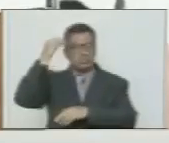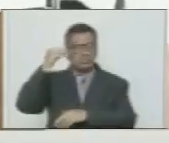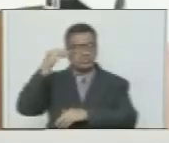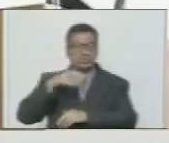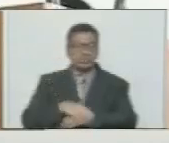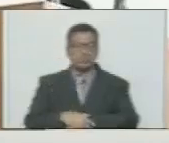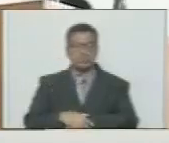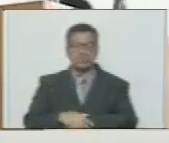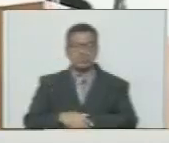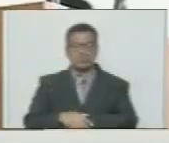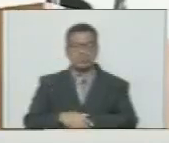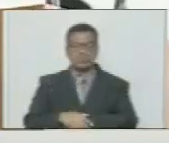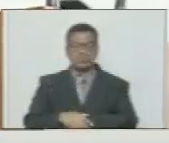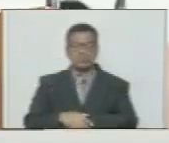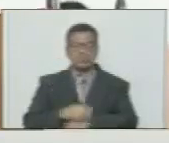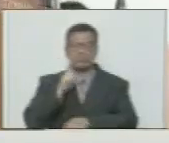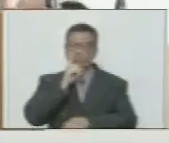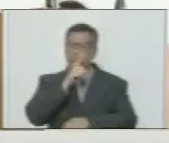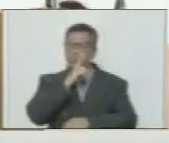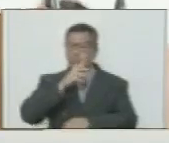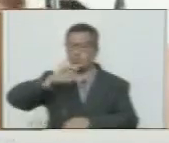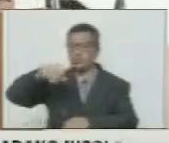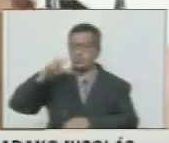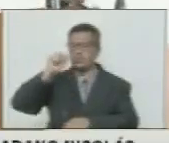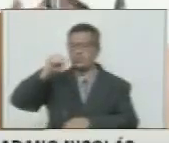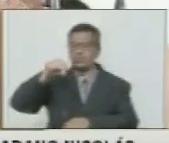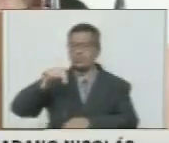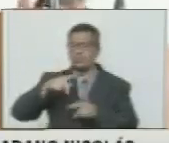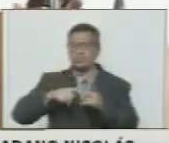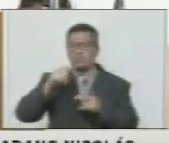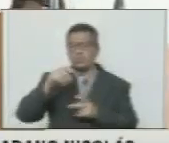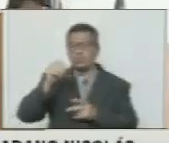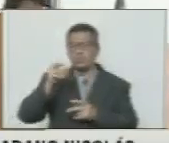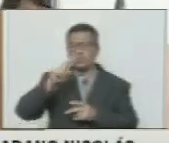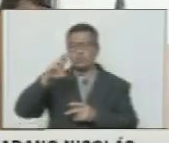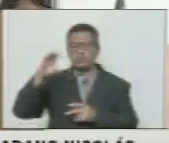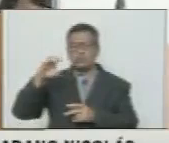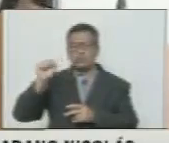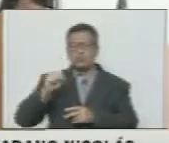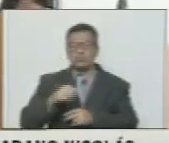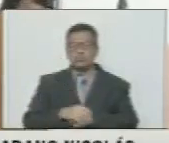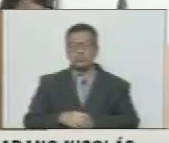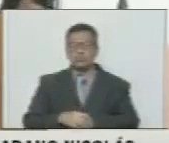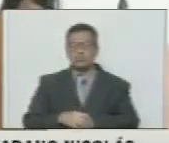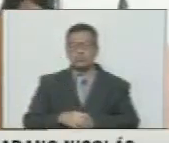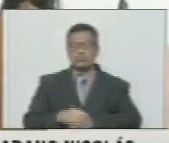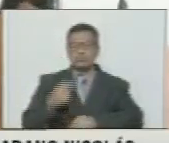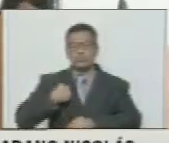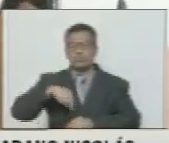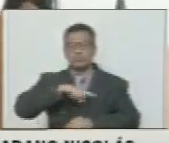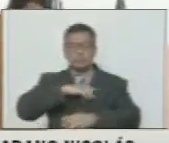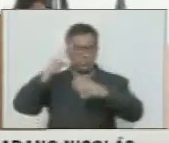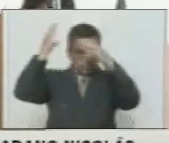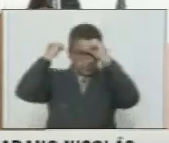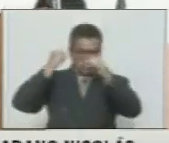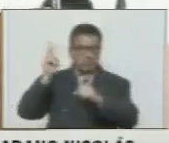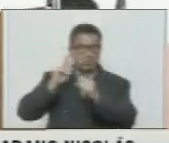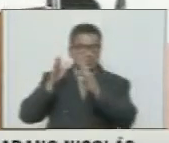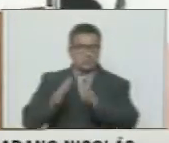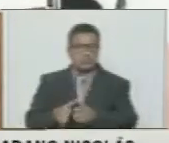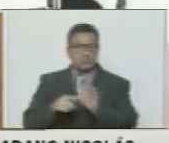a consideración el nombre de Juan Carlos Torres Parra para ser nuestro